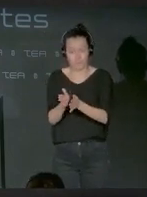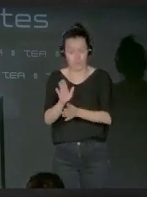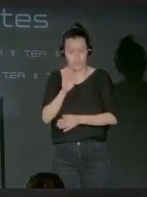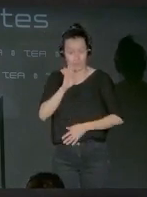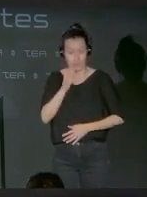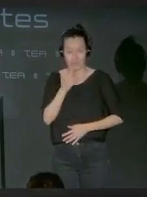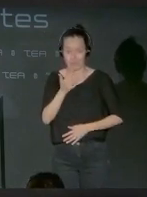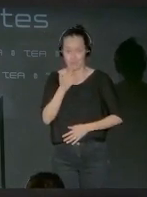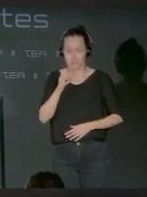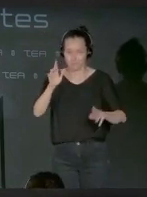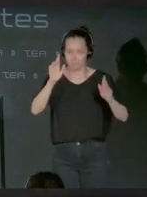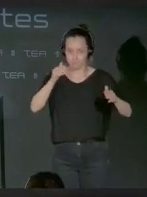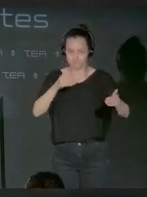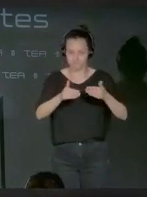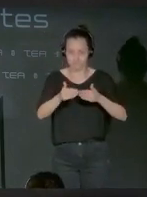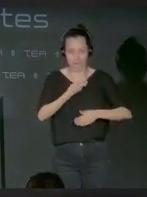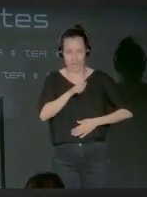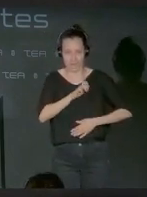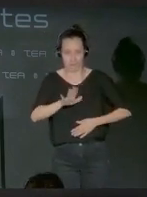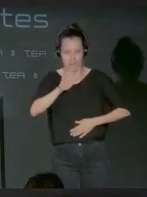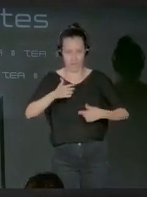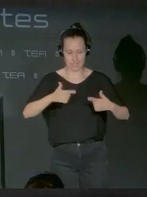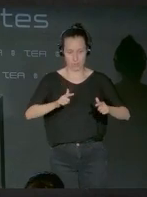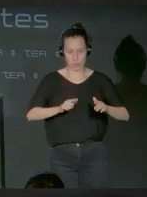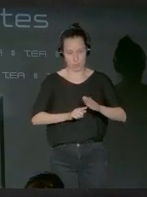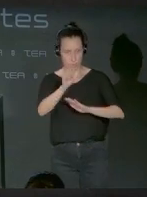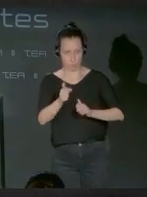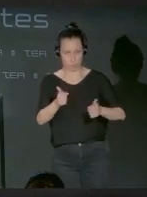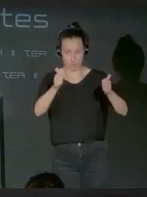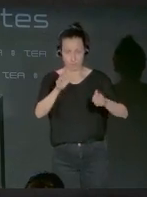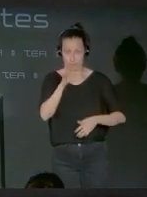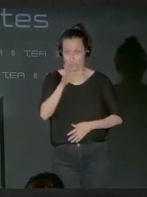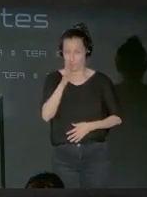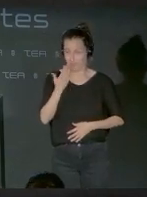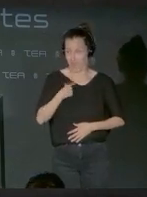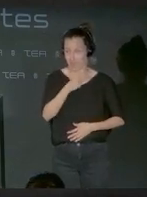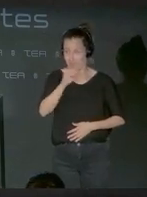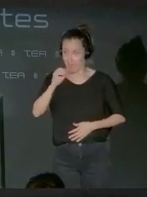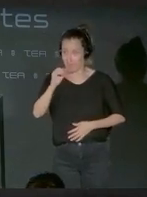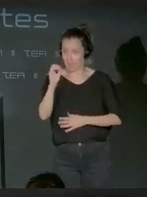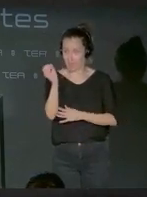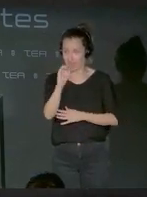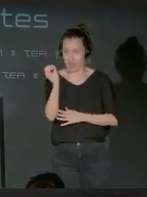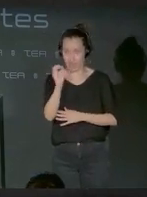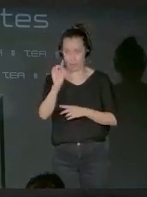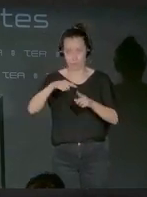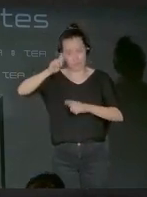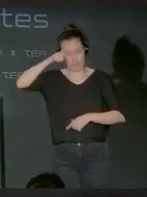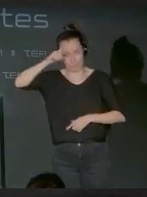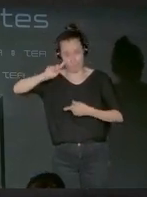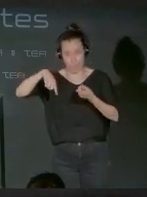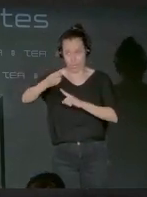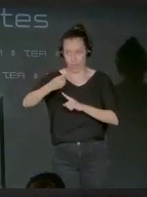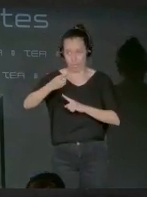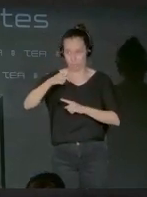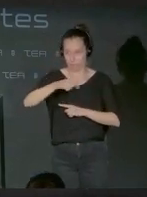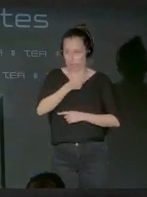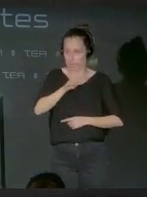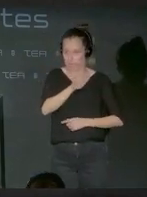España además con casi 100 grados y postgrados universitarios alrededor de 600 estudios somos también uno de los países